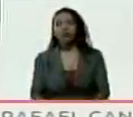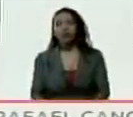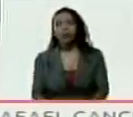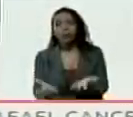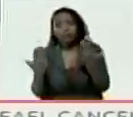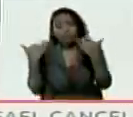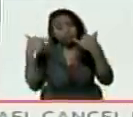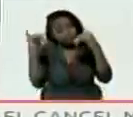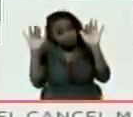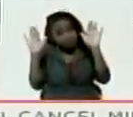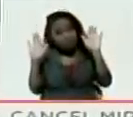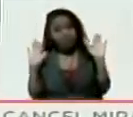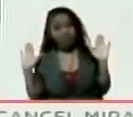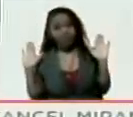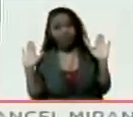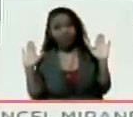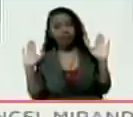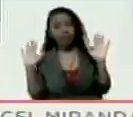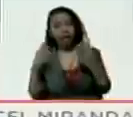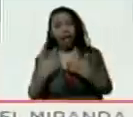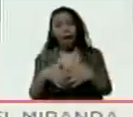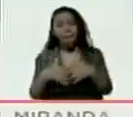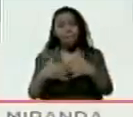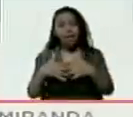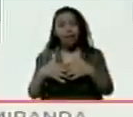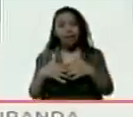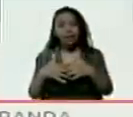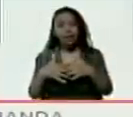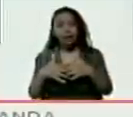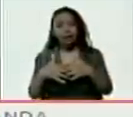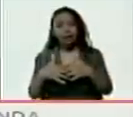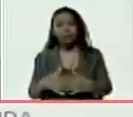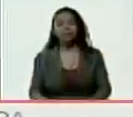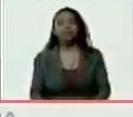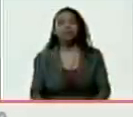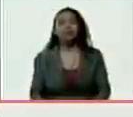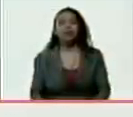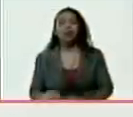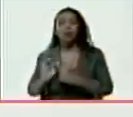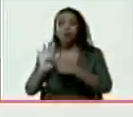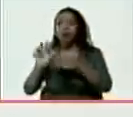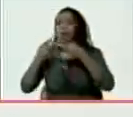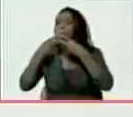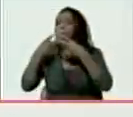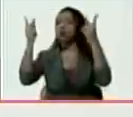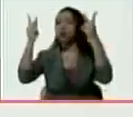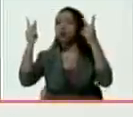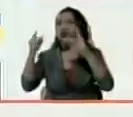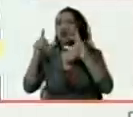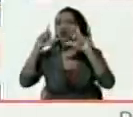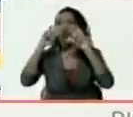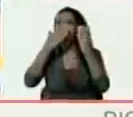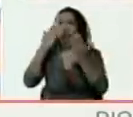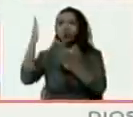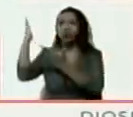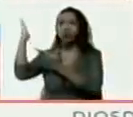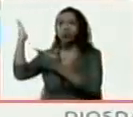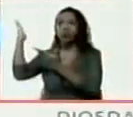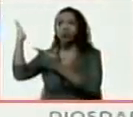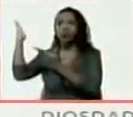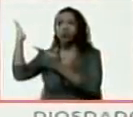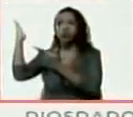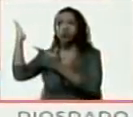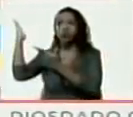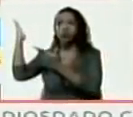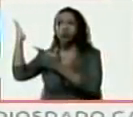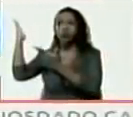Supuestamente, la agencia Associated Press publica esta fotografía. Aquí está el señor